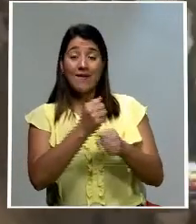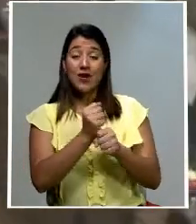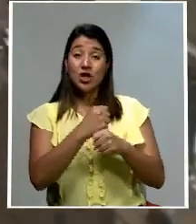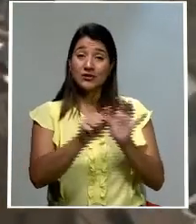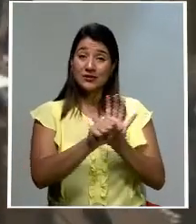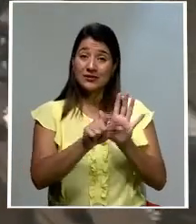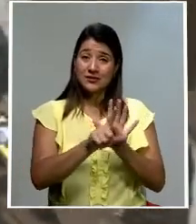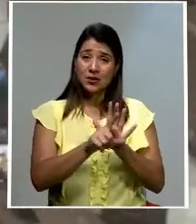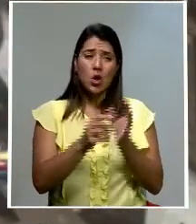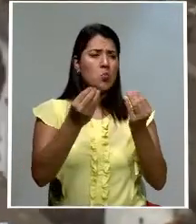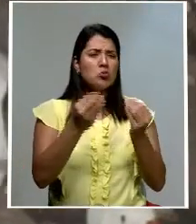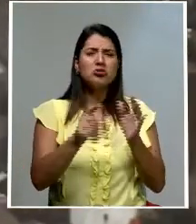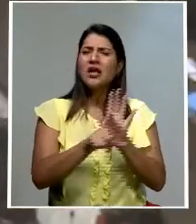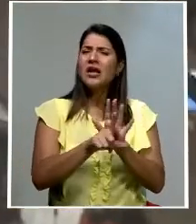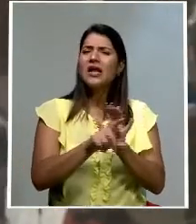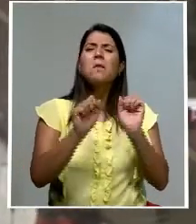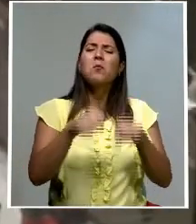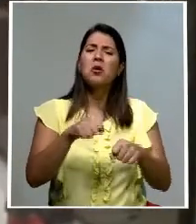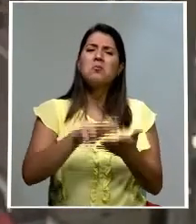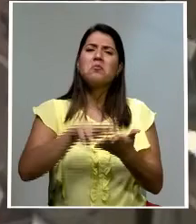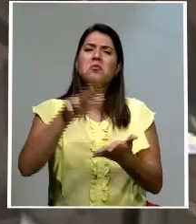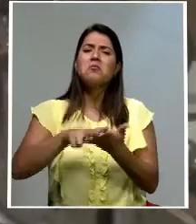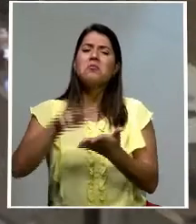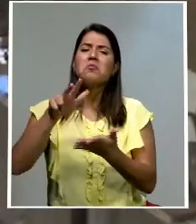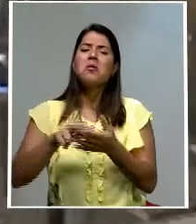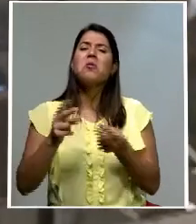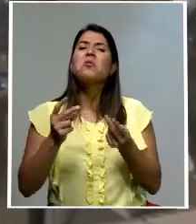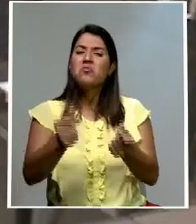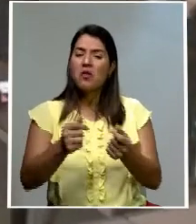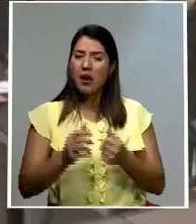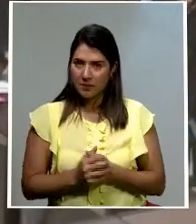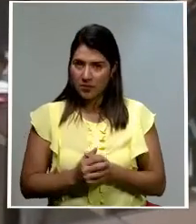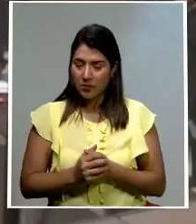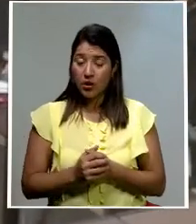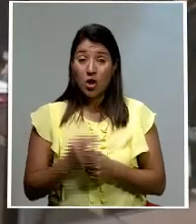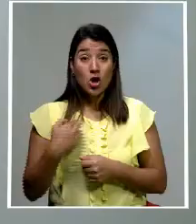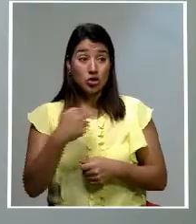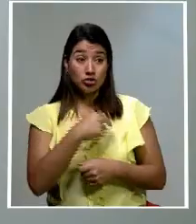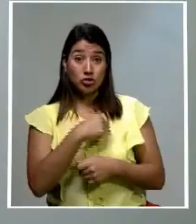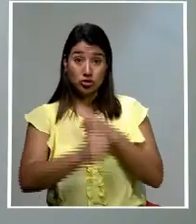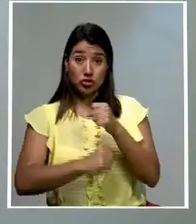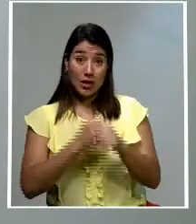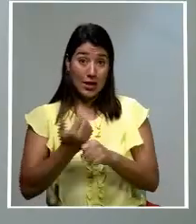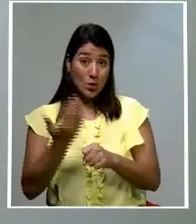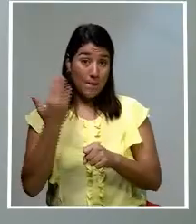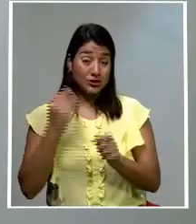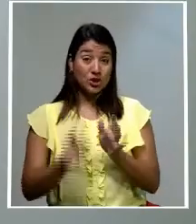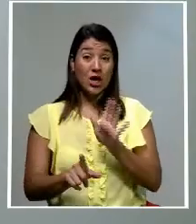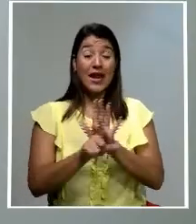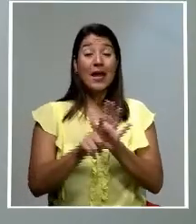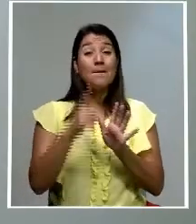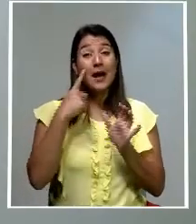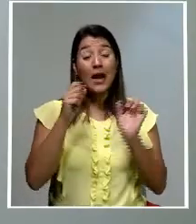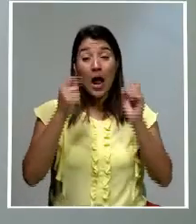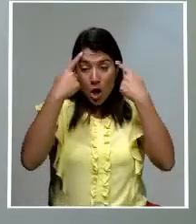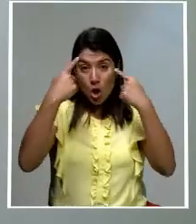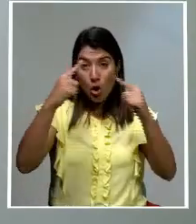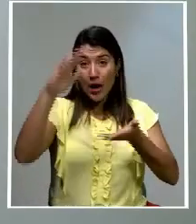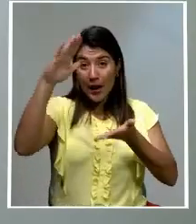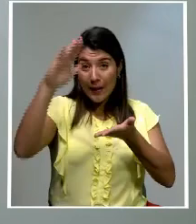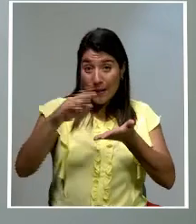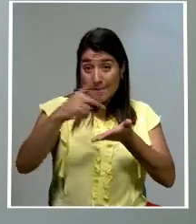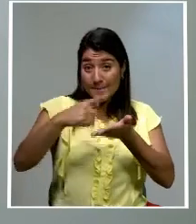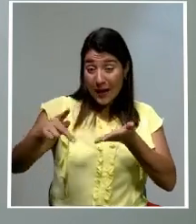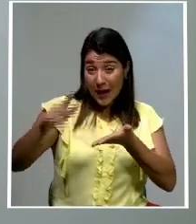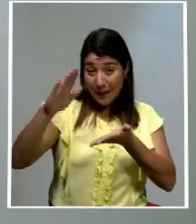muy rápidamente. Podemos plantearle el año pasado la ley para disminuir el pago del